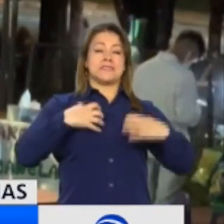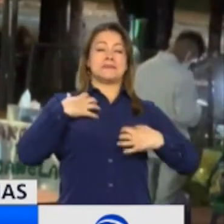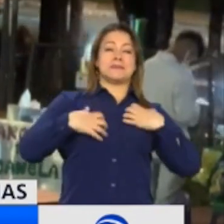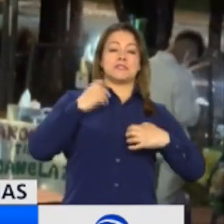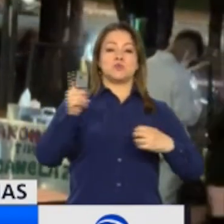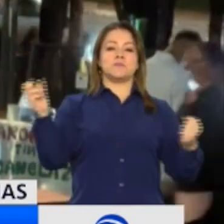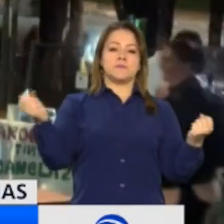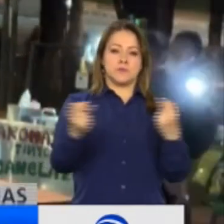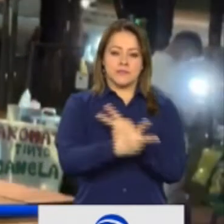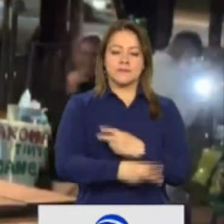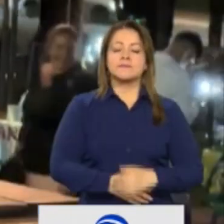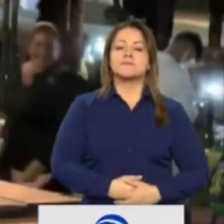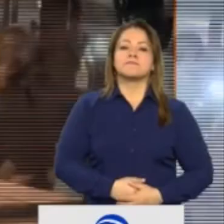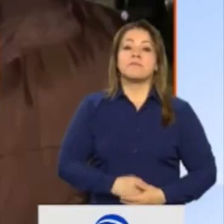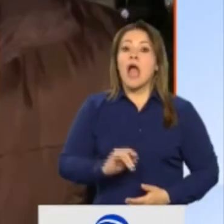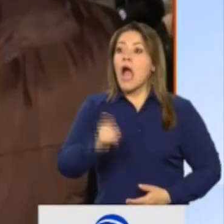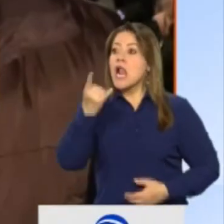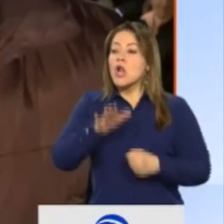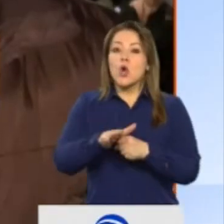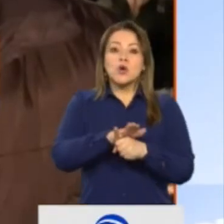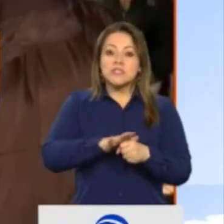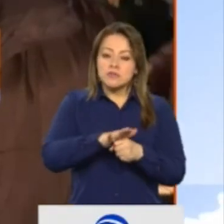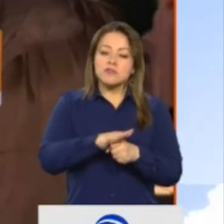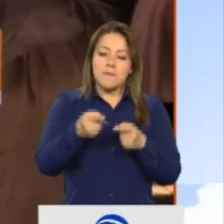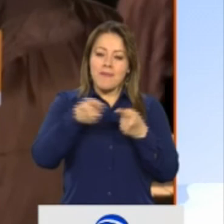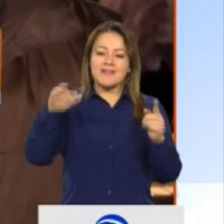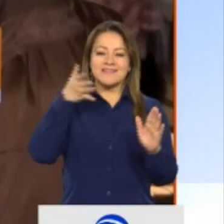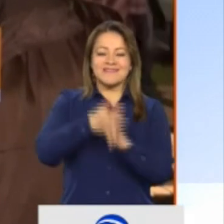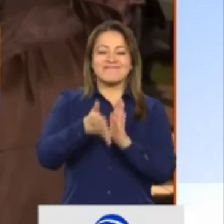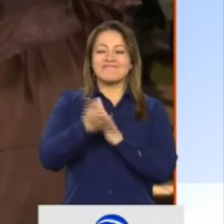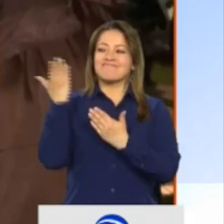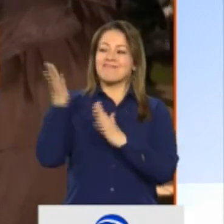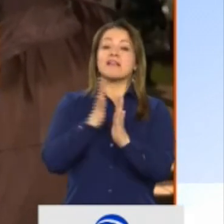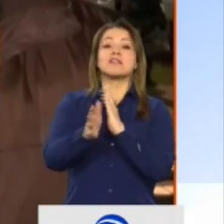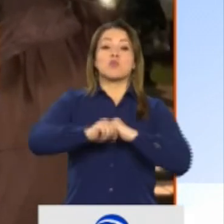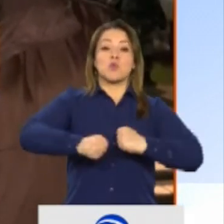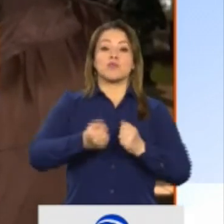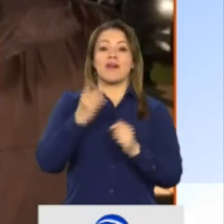violencia. Nosotros seguiremos atentos ante el desarrollo de esta información. Desde el centro de Bogotá, Daniela Bustos, Cable Noticias.